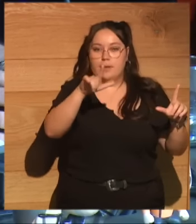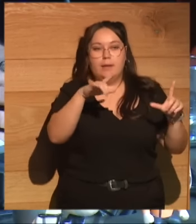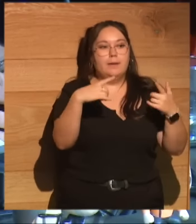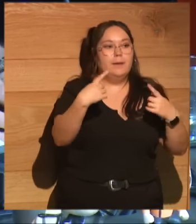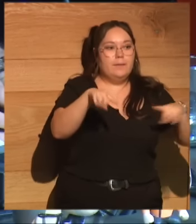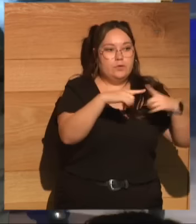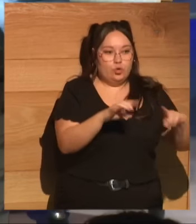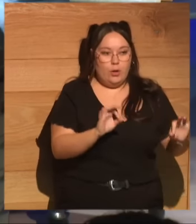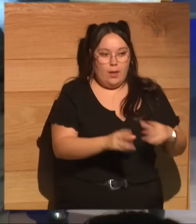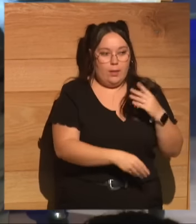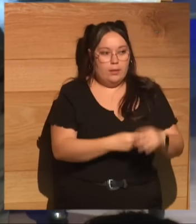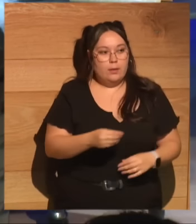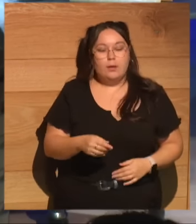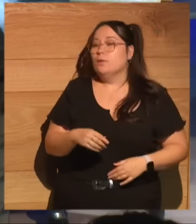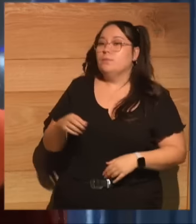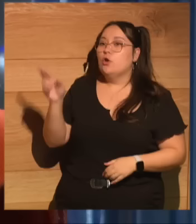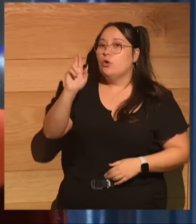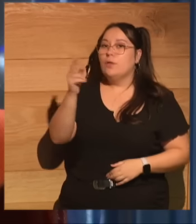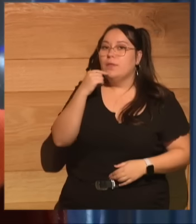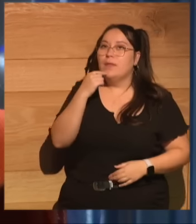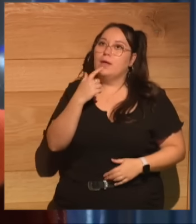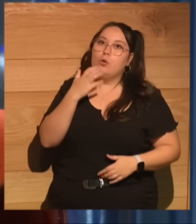sonora de... Bueno, de Rodrigo decía que